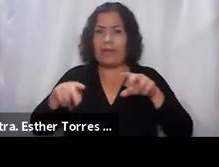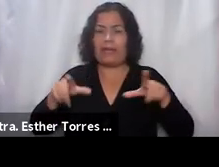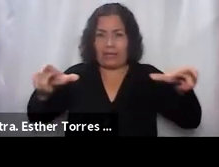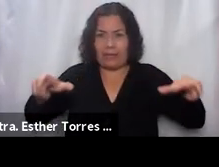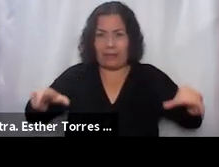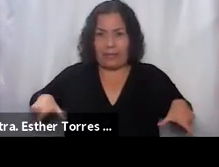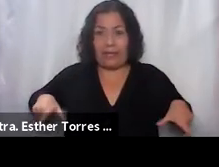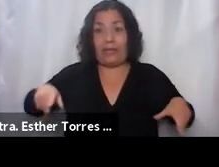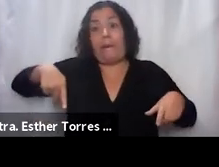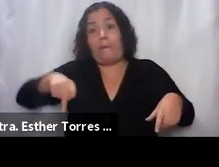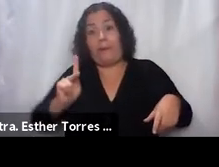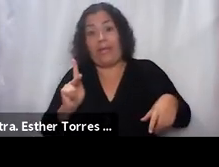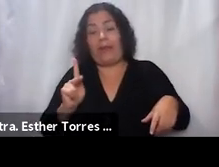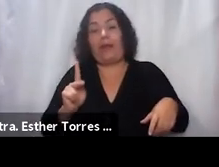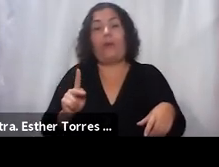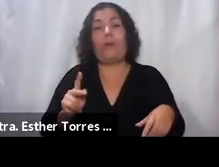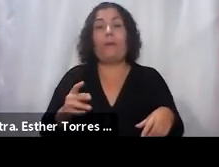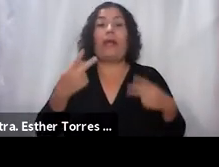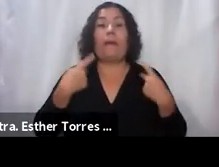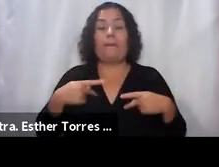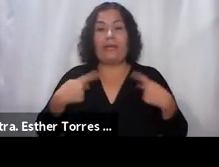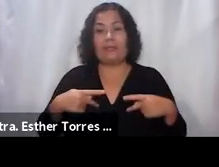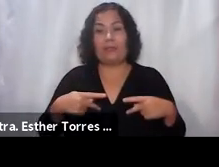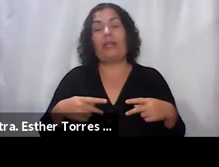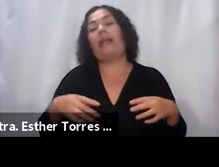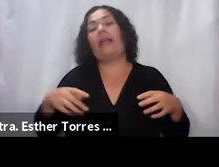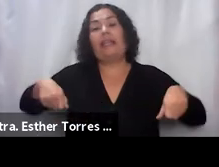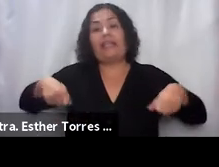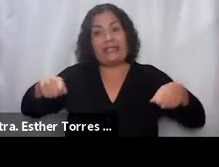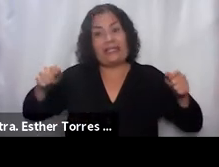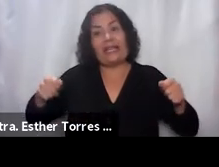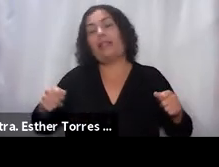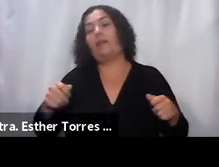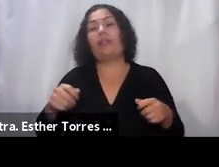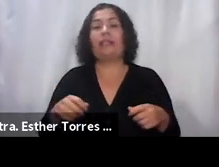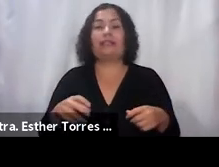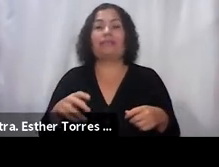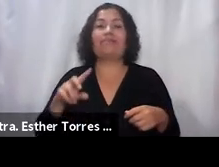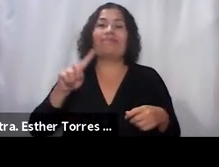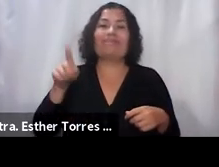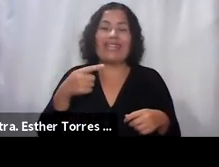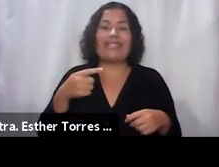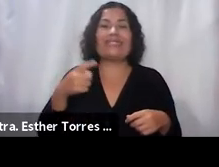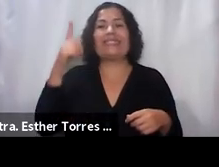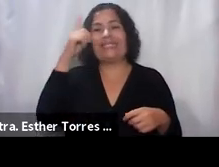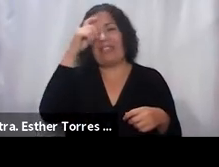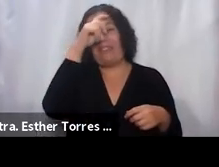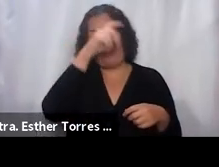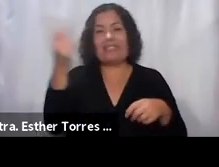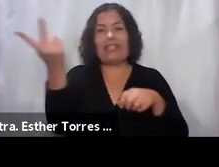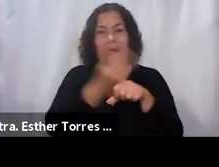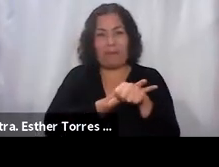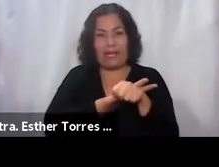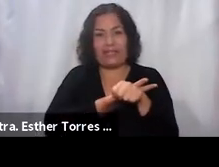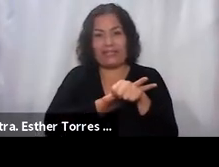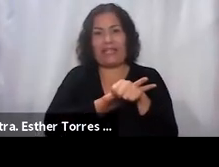de ruedas, ¿no? Pues sabemos que esta superficie, ¿no? Le sería difícil circular, ¿no? Por ese